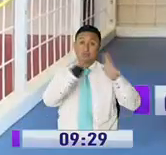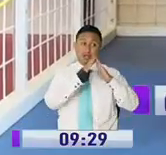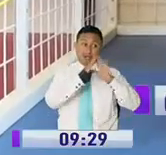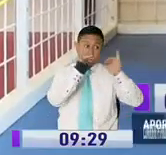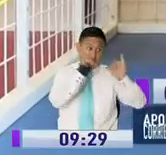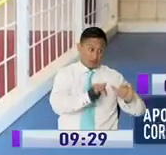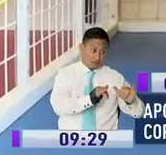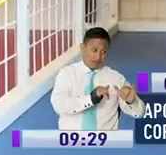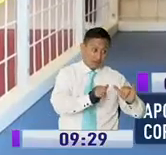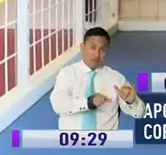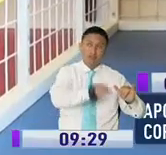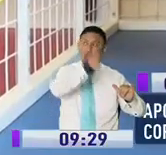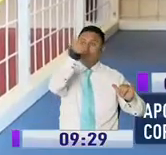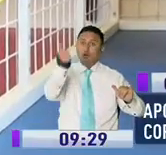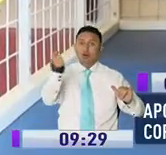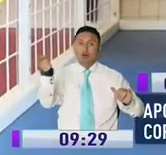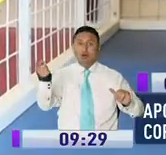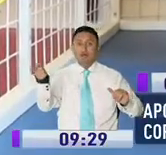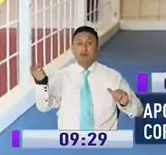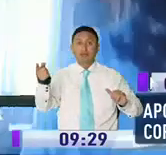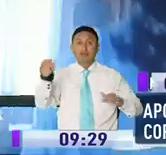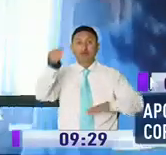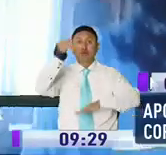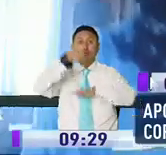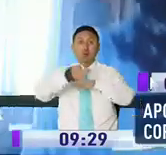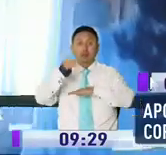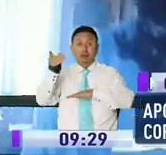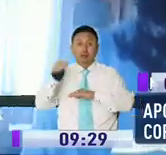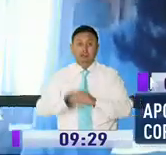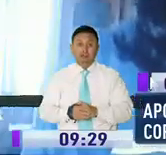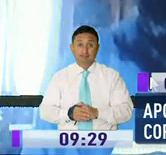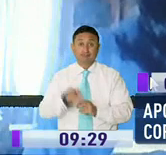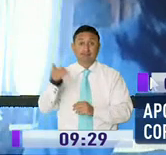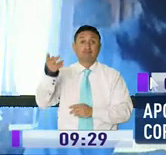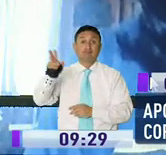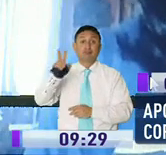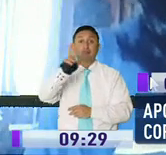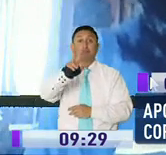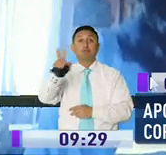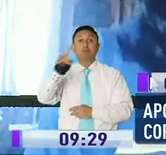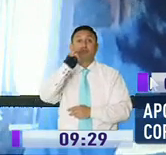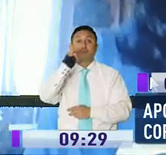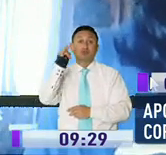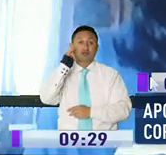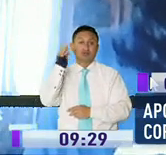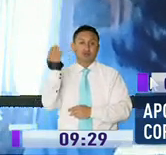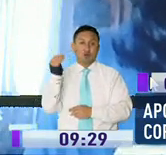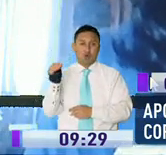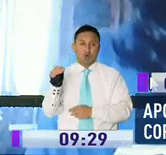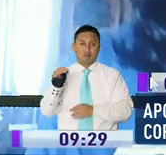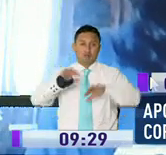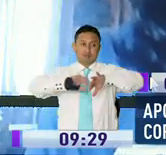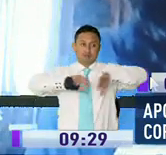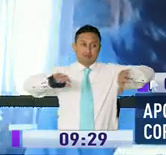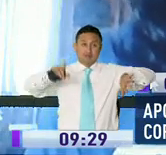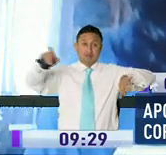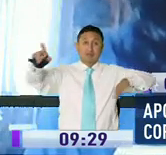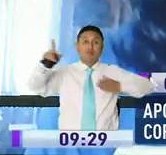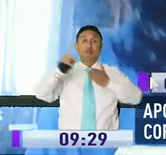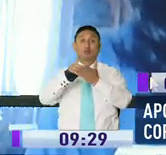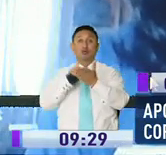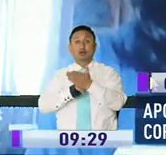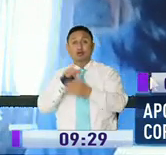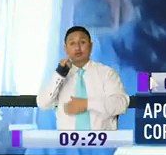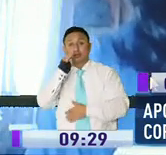hogar, tienen otro orfanato en Cotopaxi. Allá también tenemos 22 niños y jóvenes. La diferencia es que ese proyecto cuida